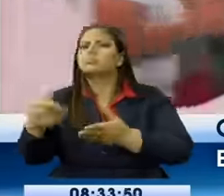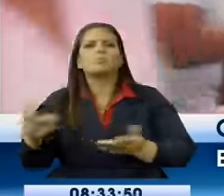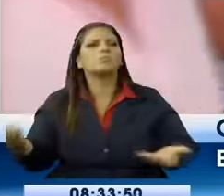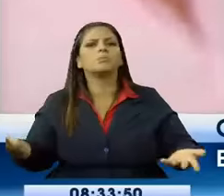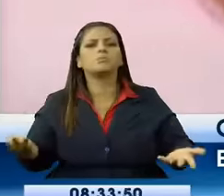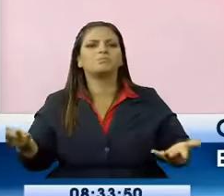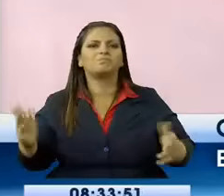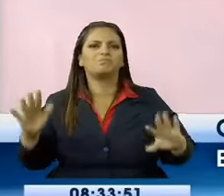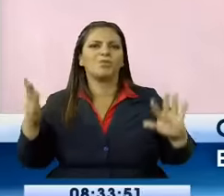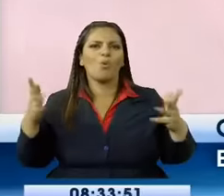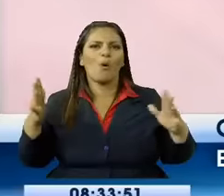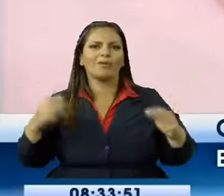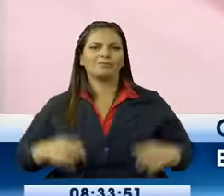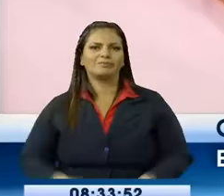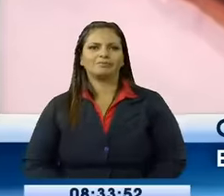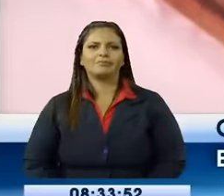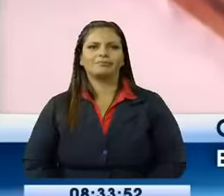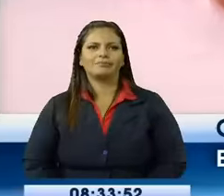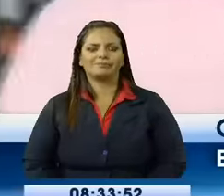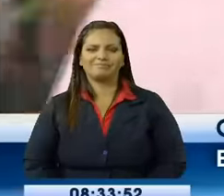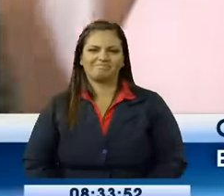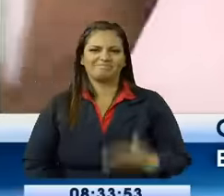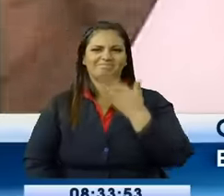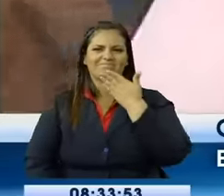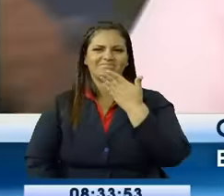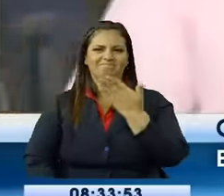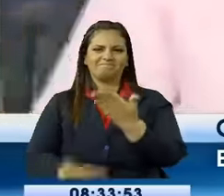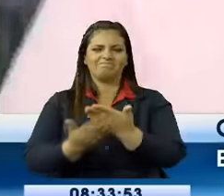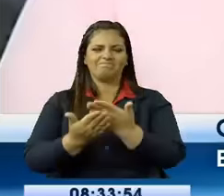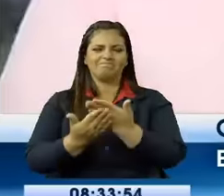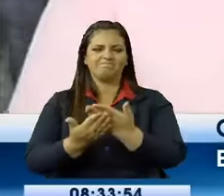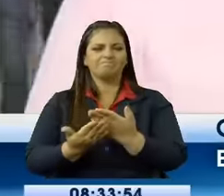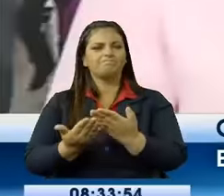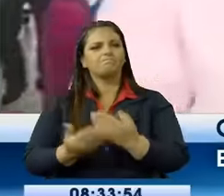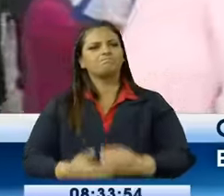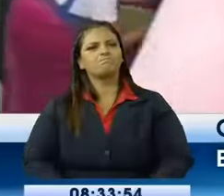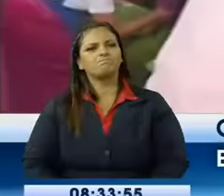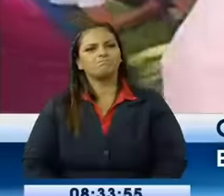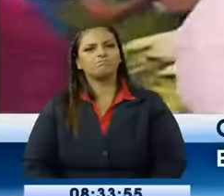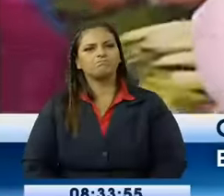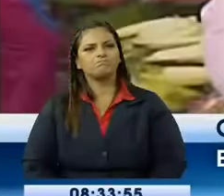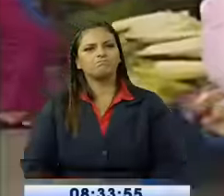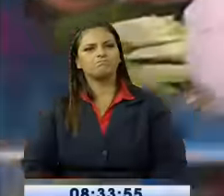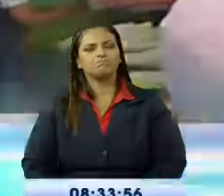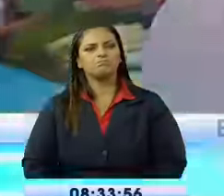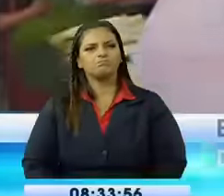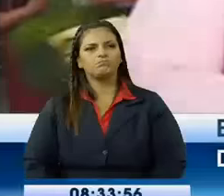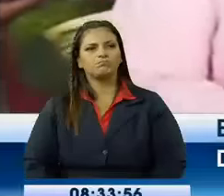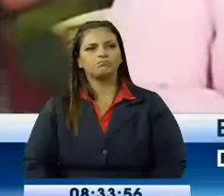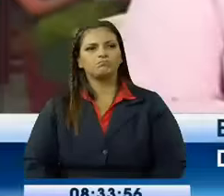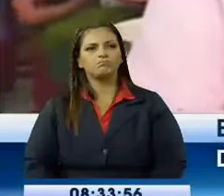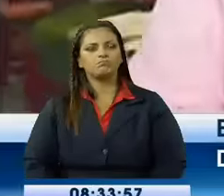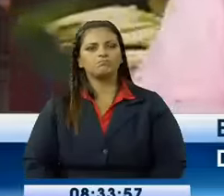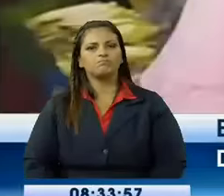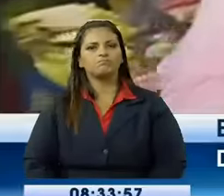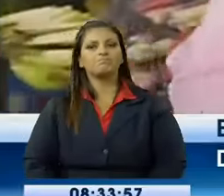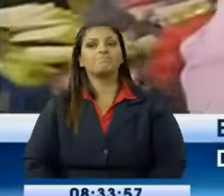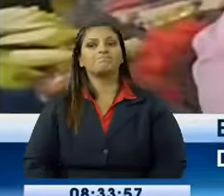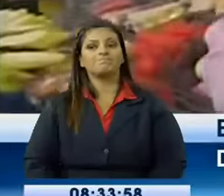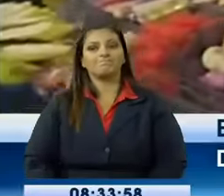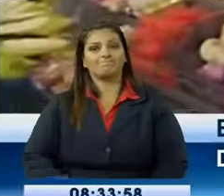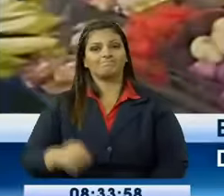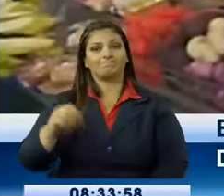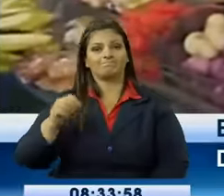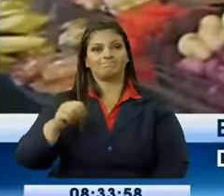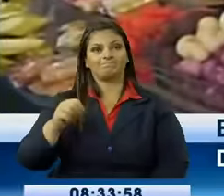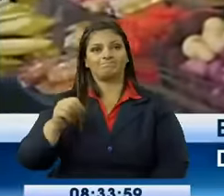presentes. Muchísimas gracias, el abogado Roberto Ricardo Nicolalde, y que responde a lo que, por